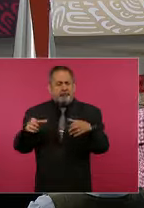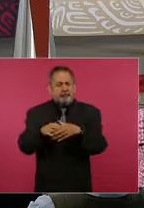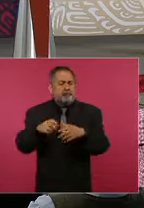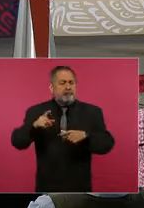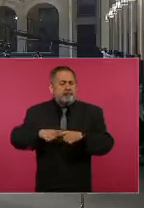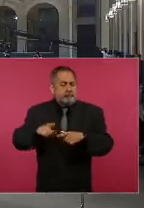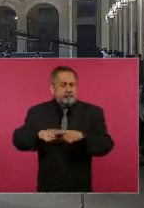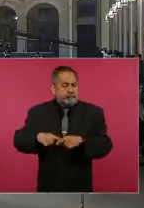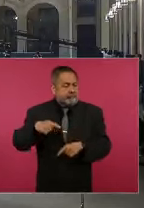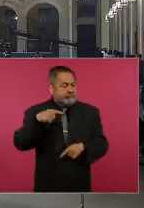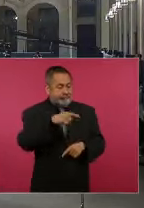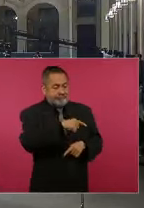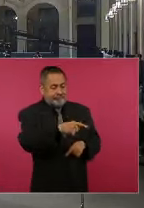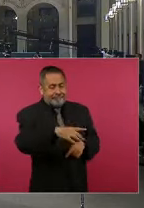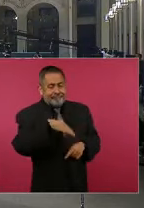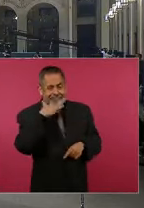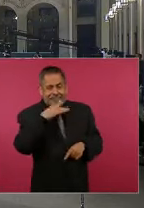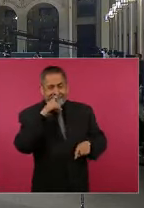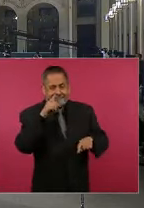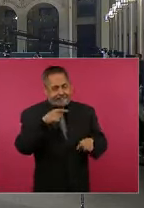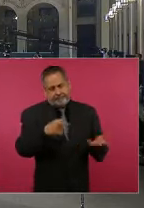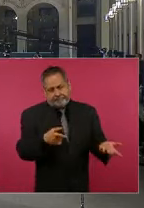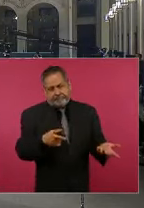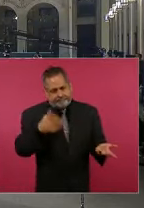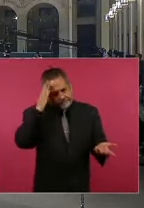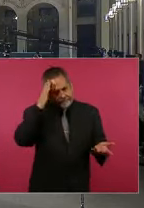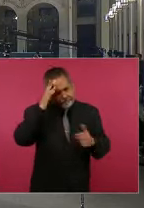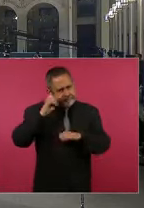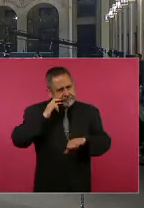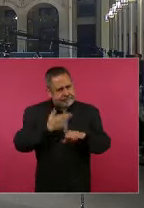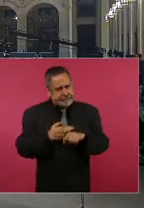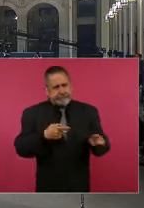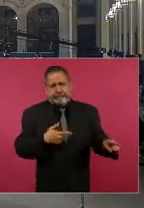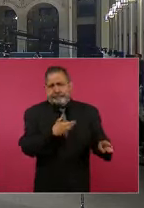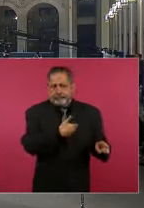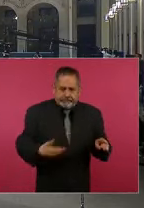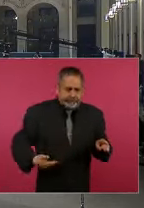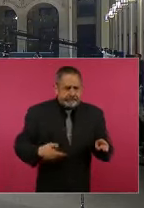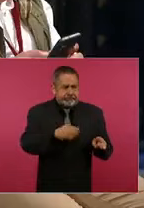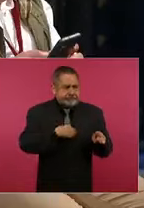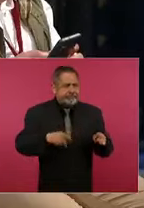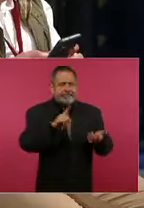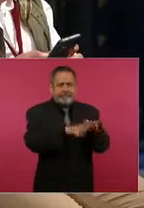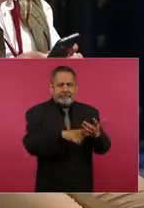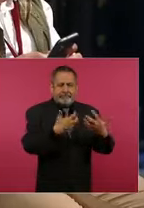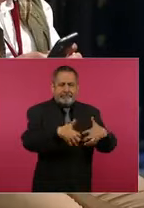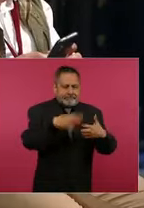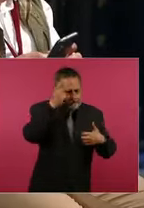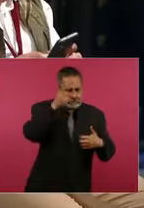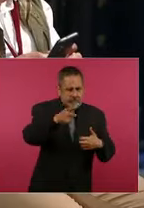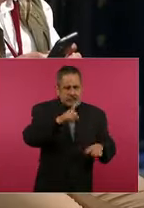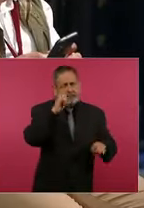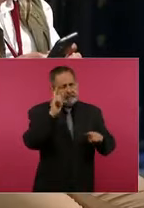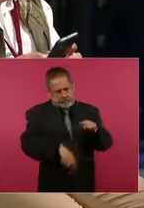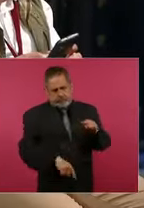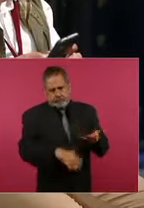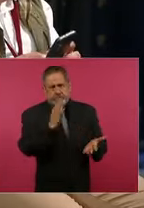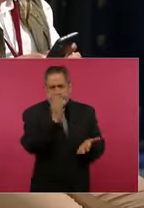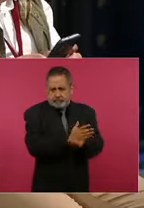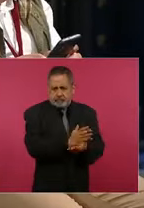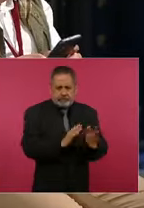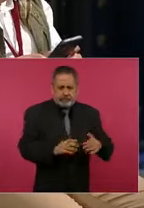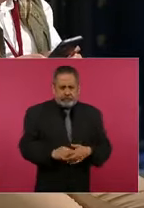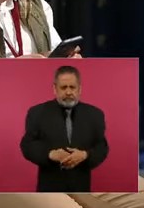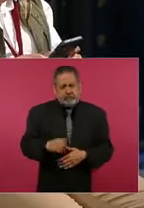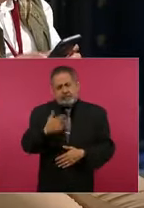quien está cometiendo actos de corrupción, presidentes y desarrolladores, pues que ya le paren. Y le quiero